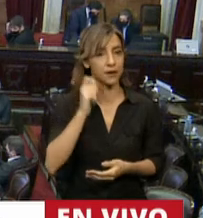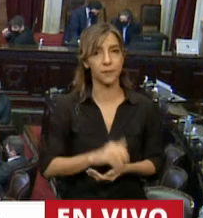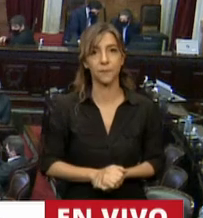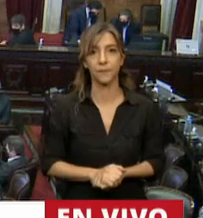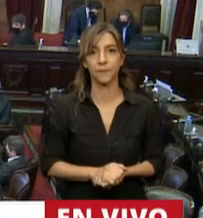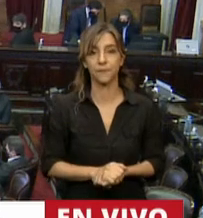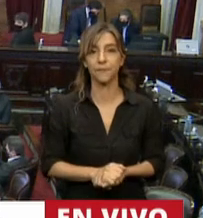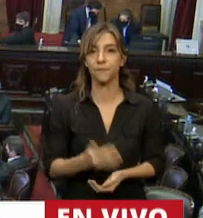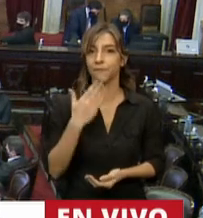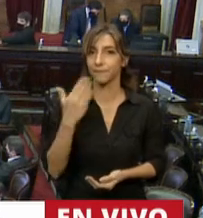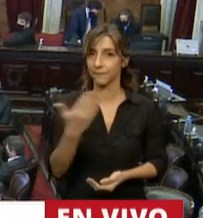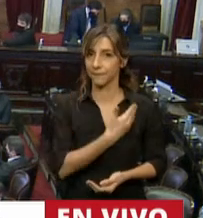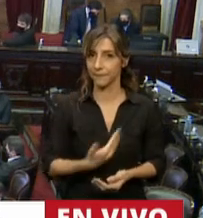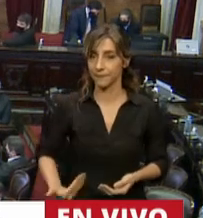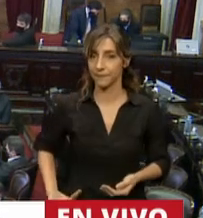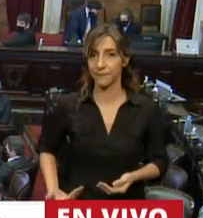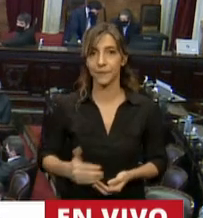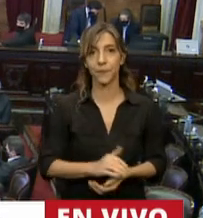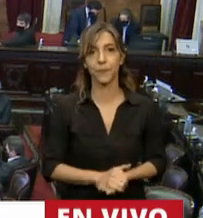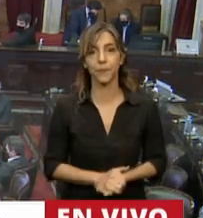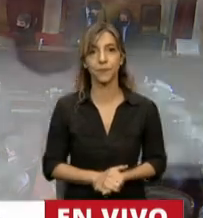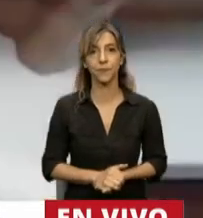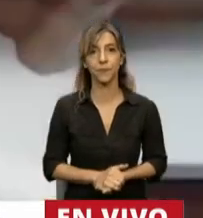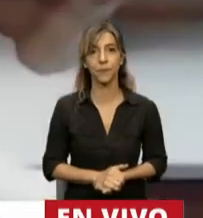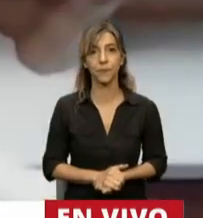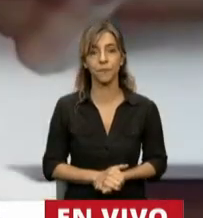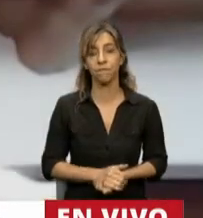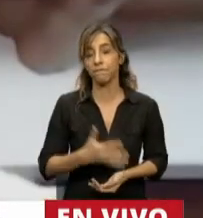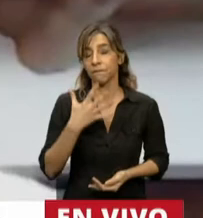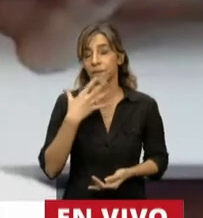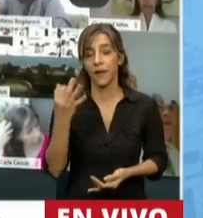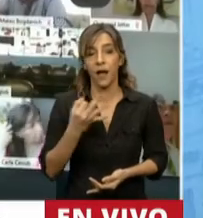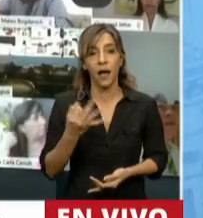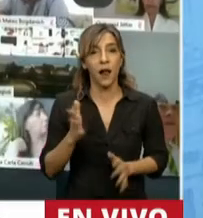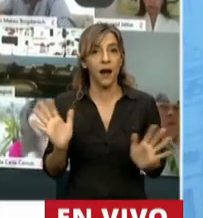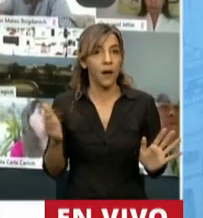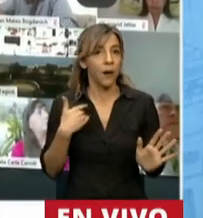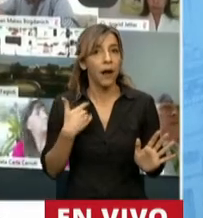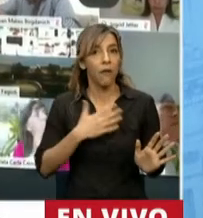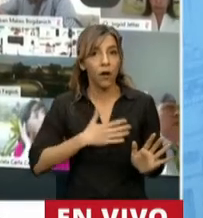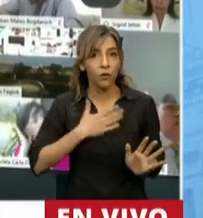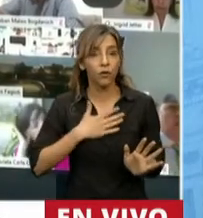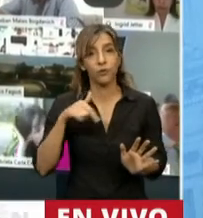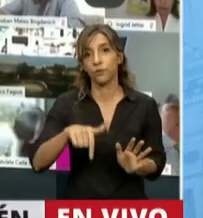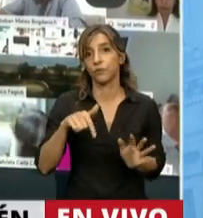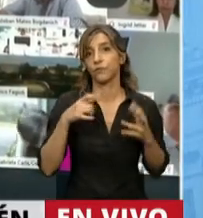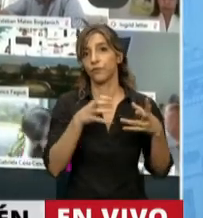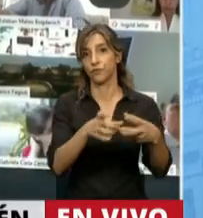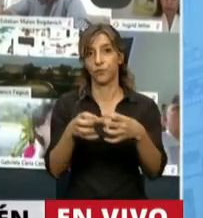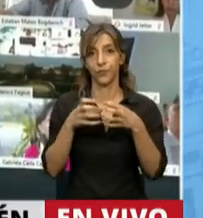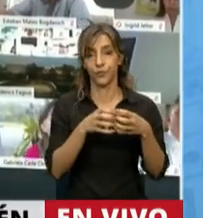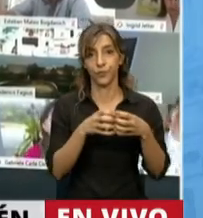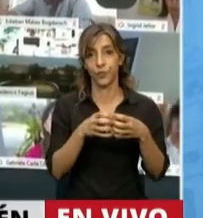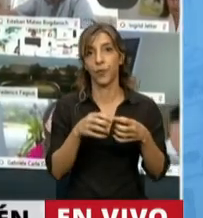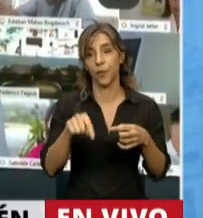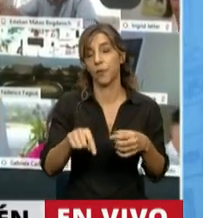Gracias, señor presidente. Señor presidente, la verdad es que celebro profundamente que estemos debatiendo